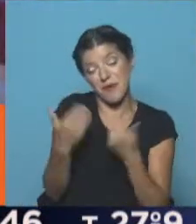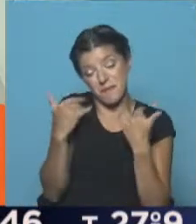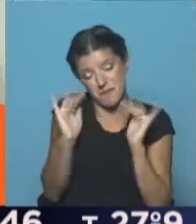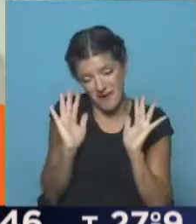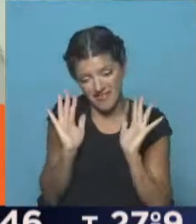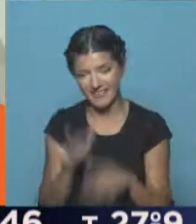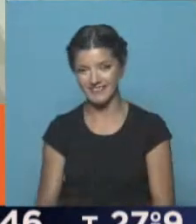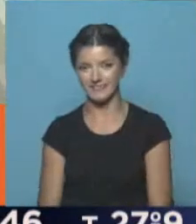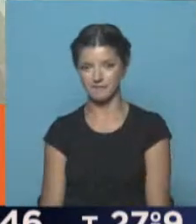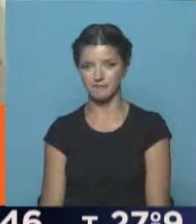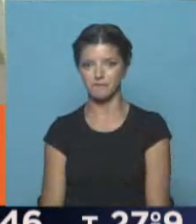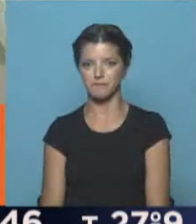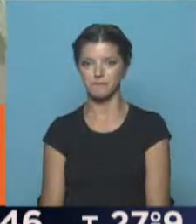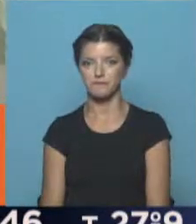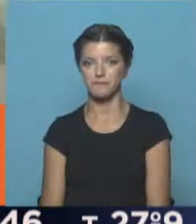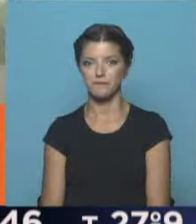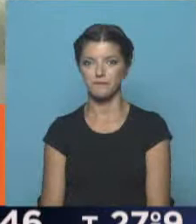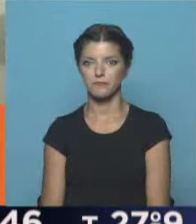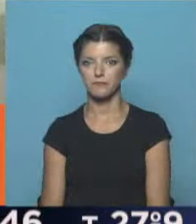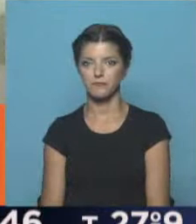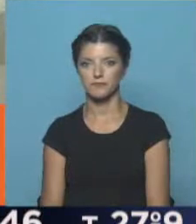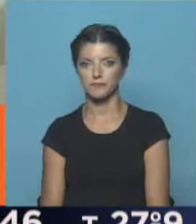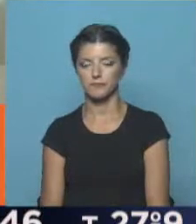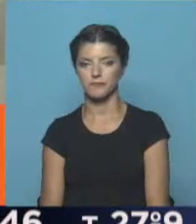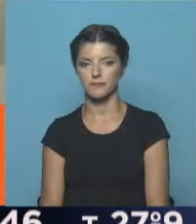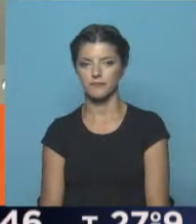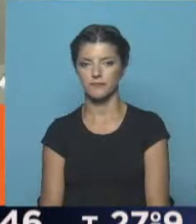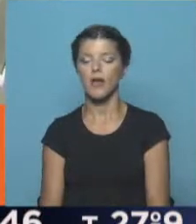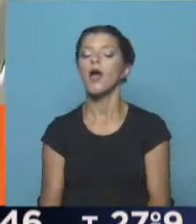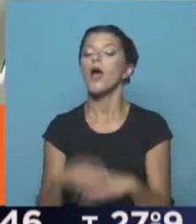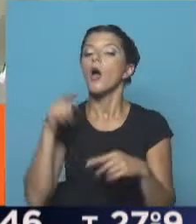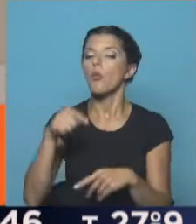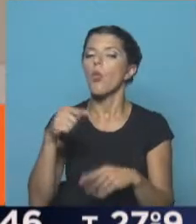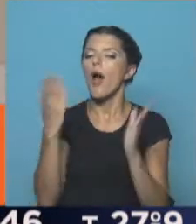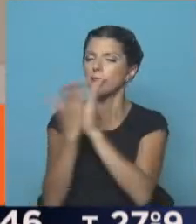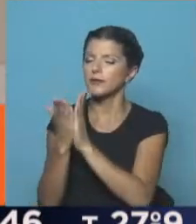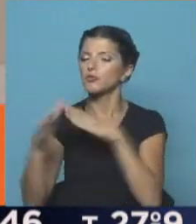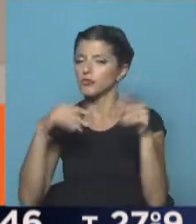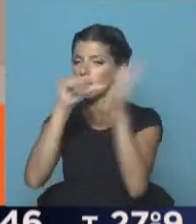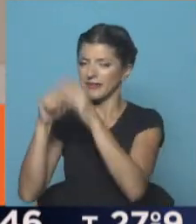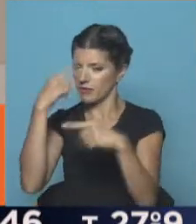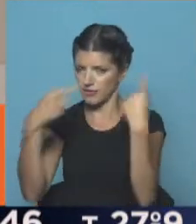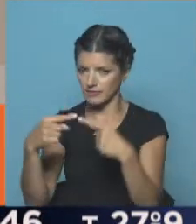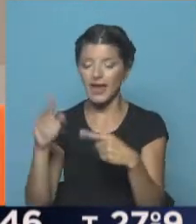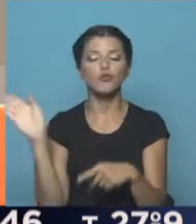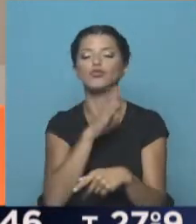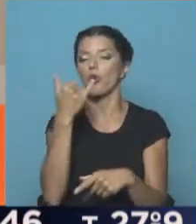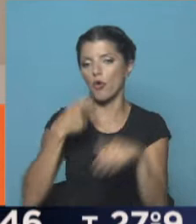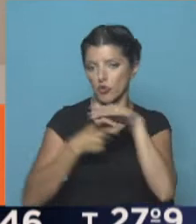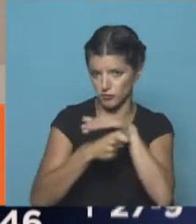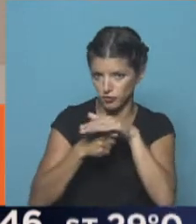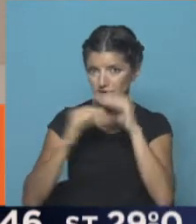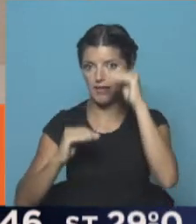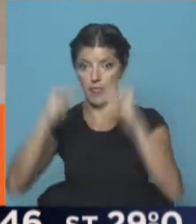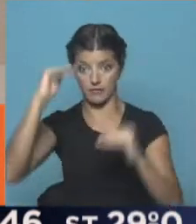hay un fenómeno que se va asociando en muchos países cuando analizamos el tema de corrupción y el tema desigualdad en rumanía está